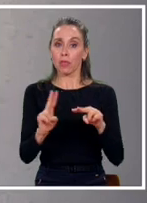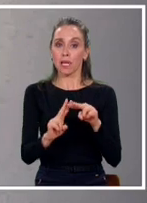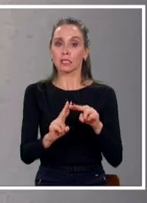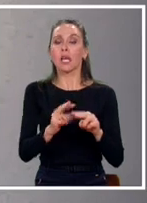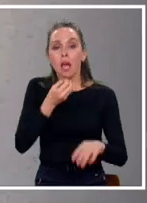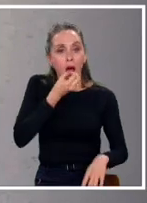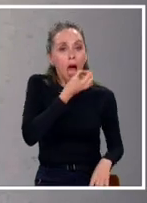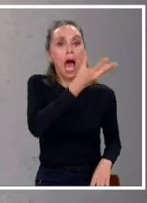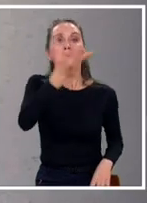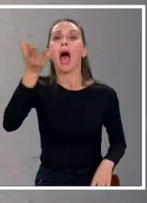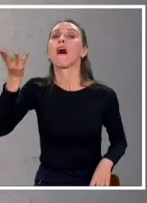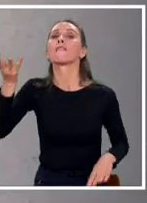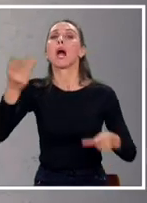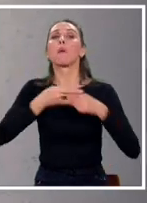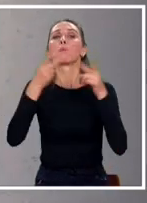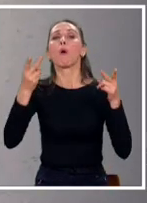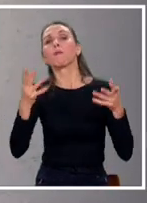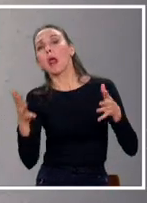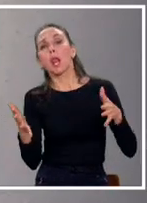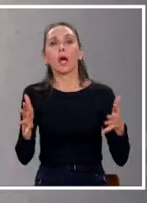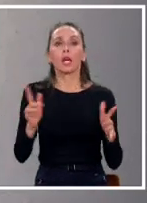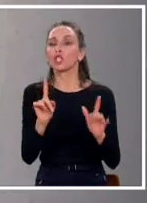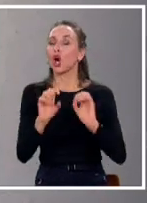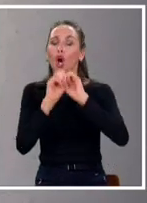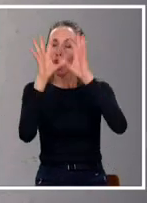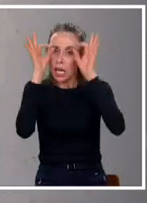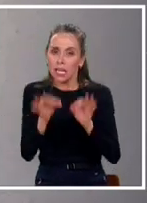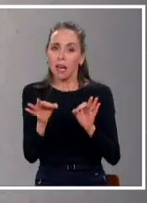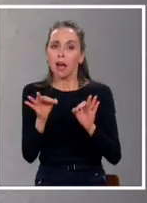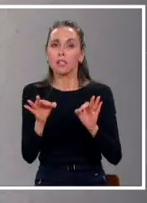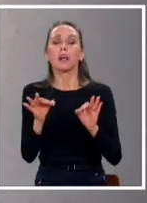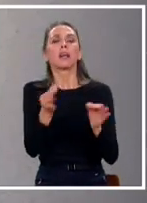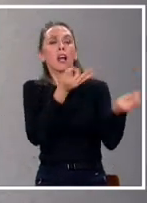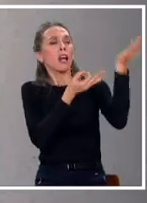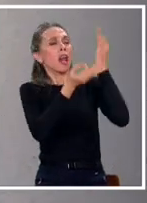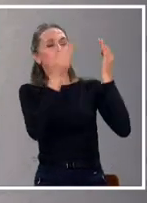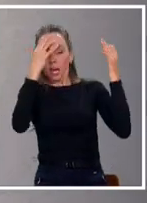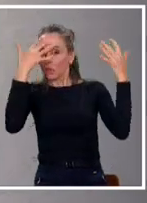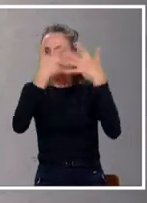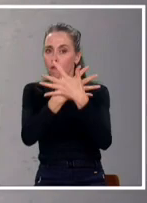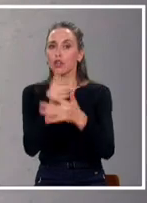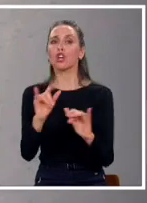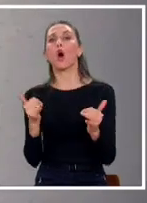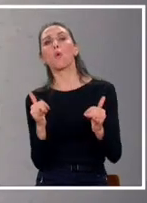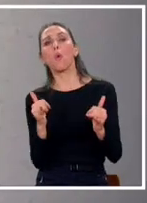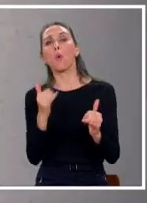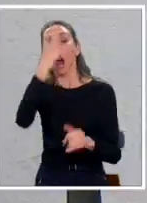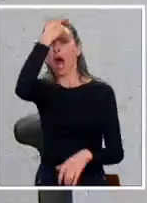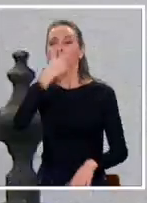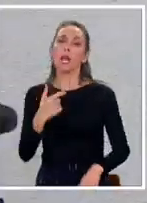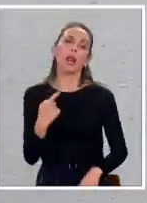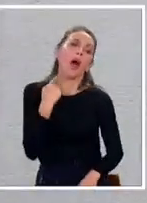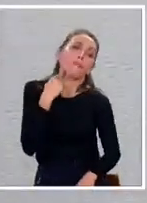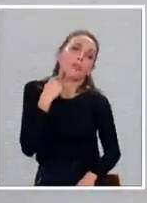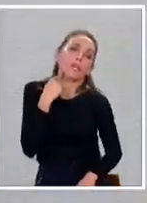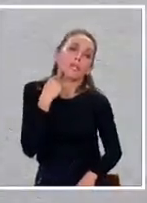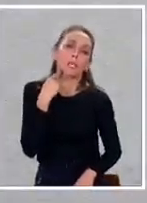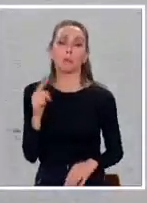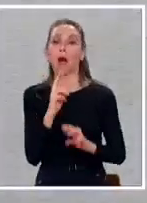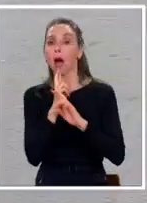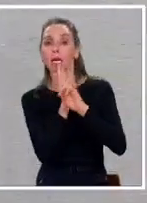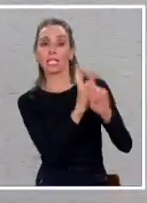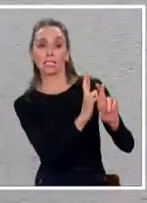con declaraciones públicas, vagas, imprecisas, que solo confunden, y menos jugar a hacerse las víctimas. Respuesta